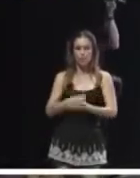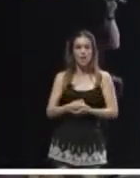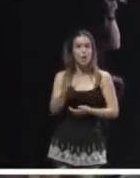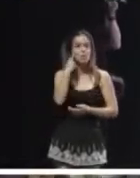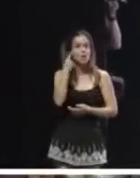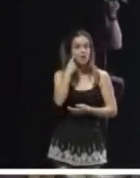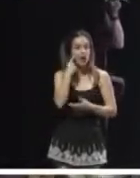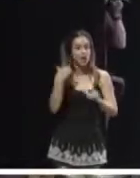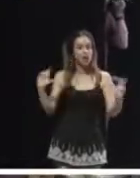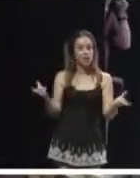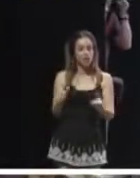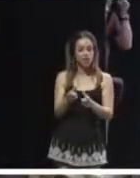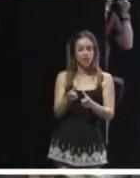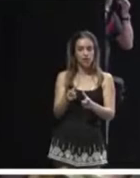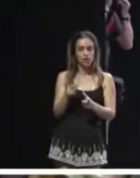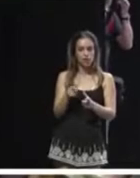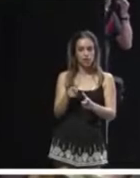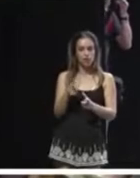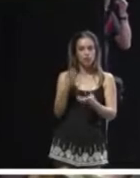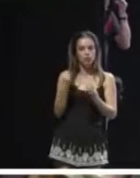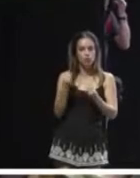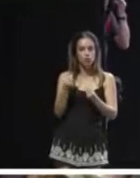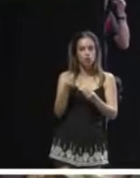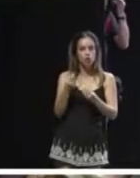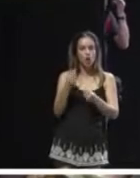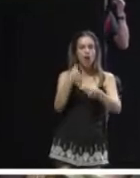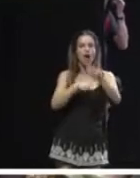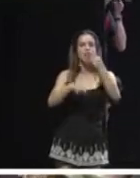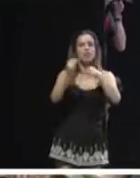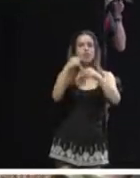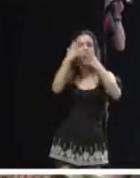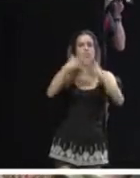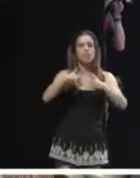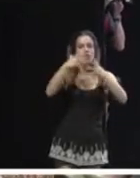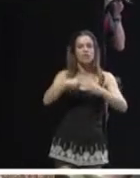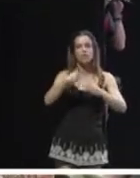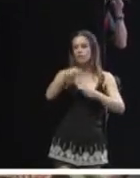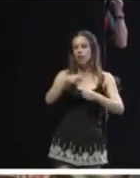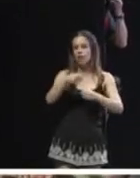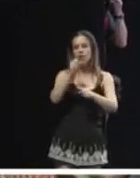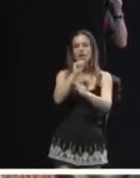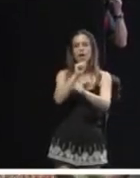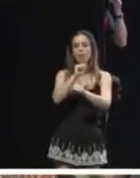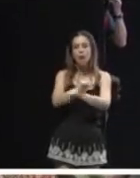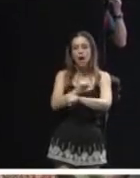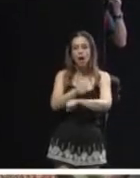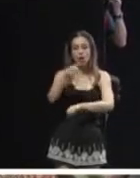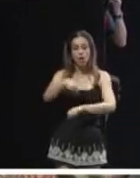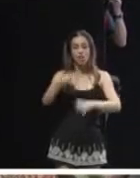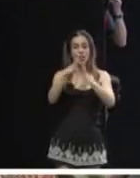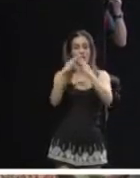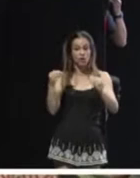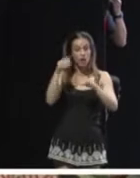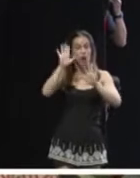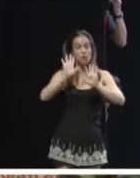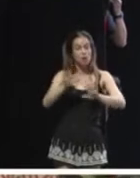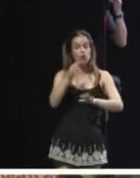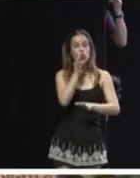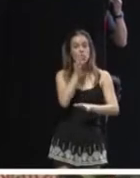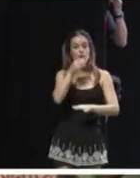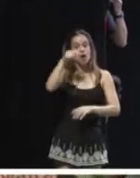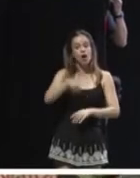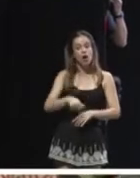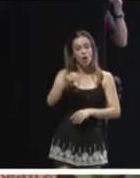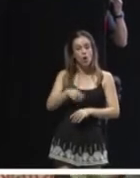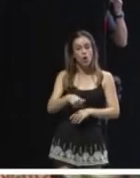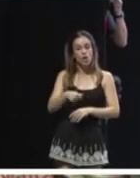hemos reducido muchísimo las cifras de paro en Andalucía, pero todavía hoy